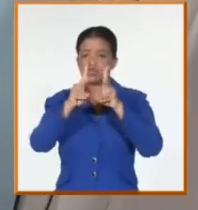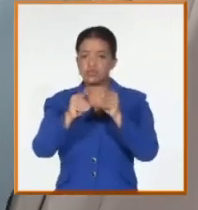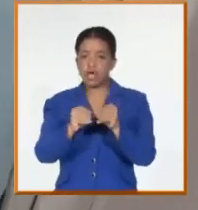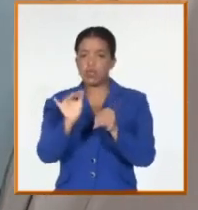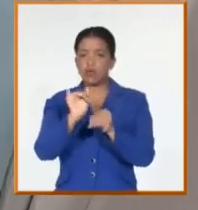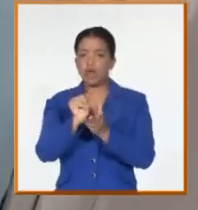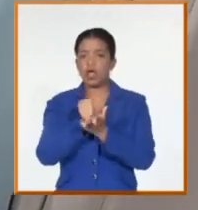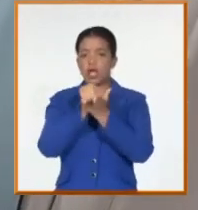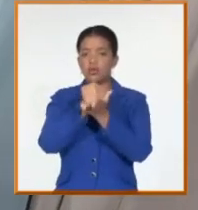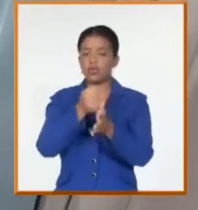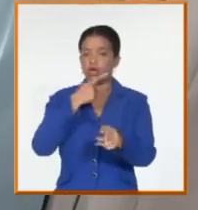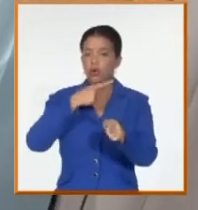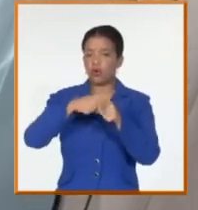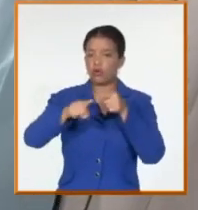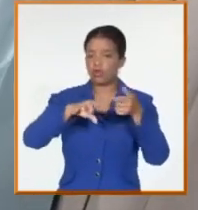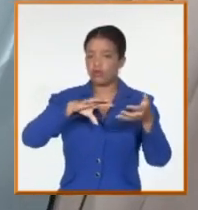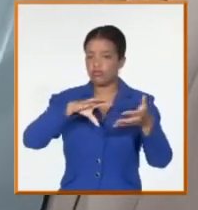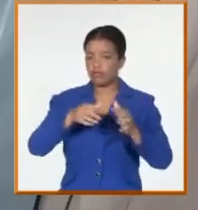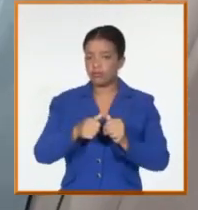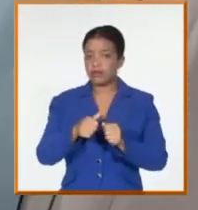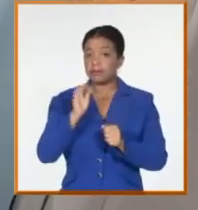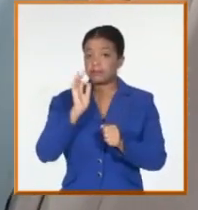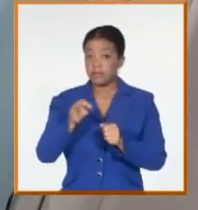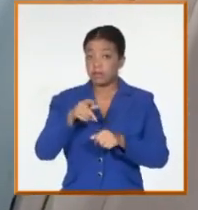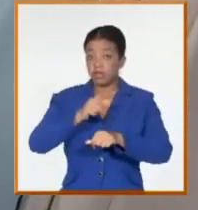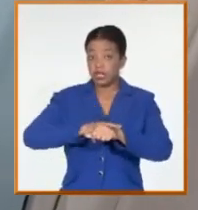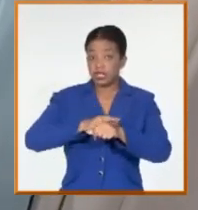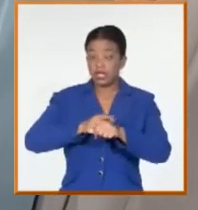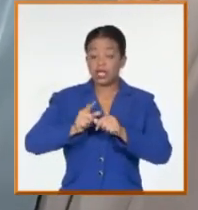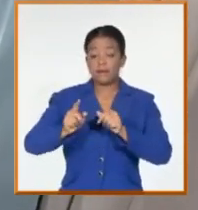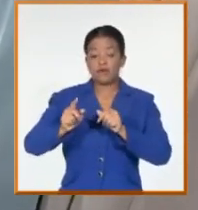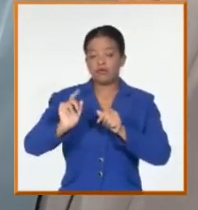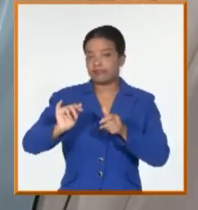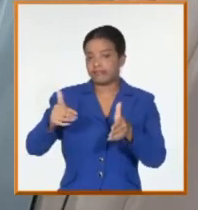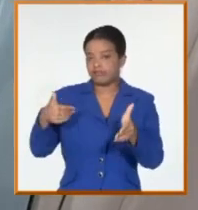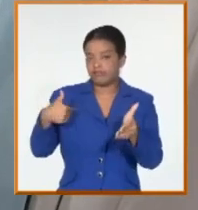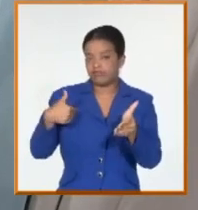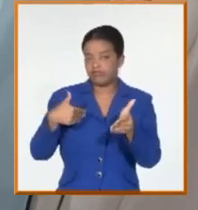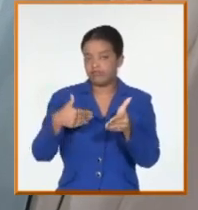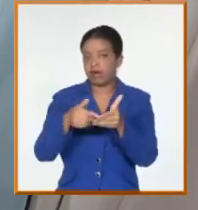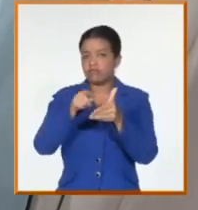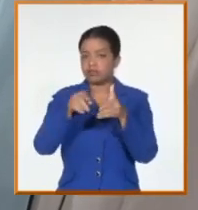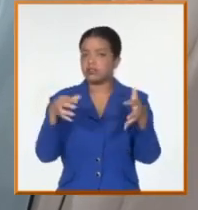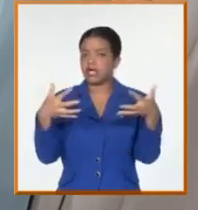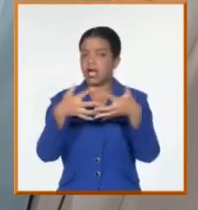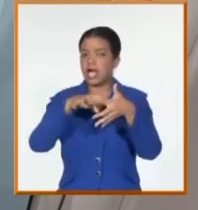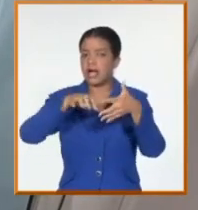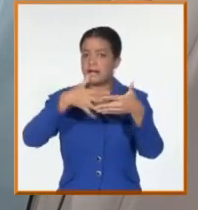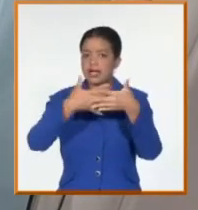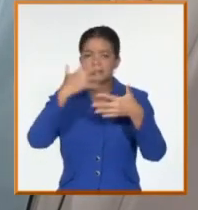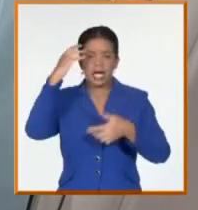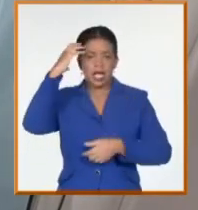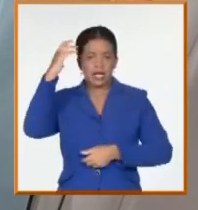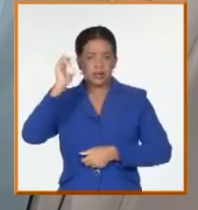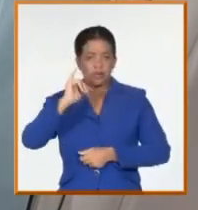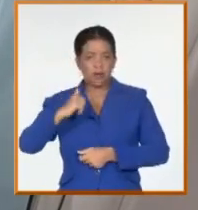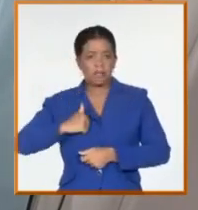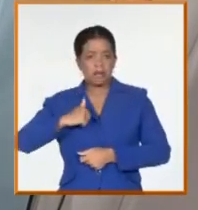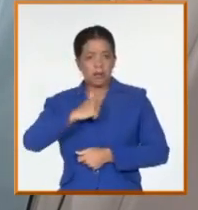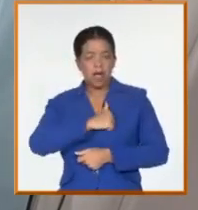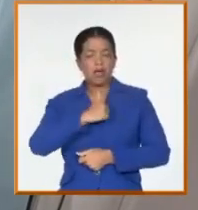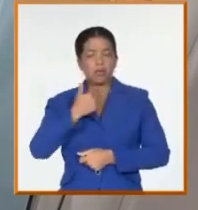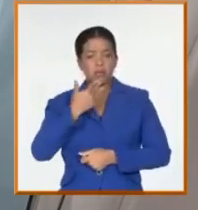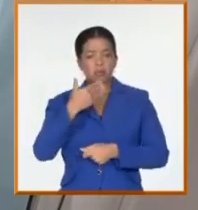comercio interior pero de todas formas a lo largo de su desempeño tienen relaciones con instituciones estatales y no estatales en las que